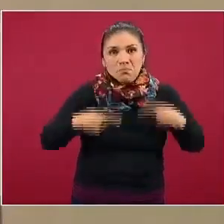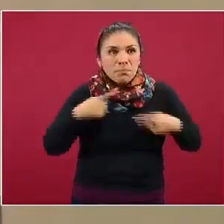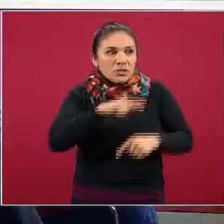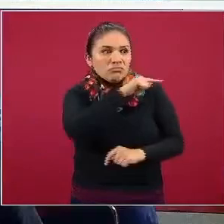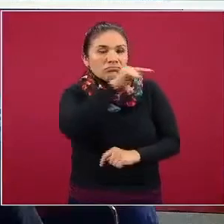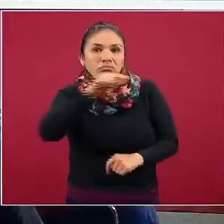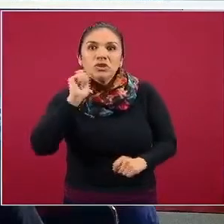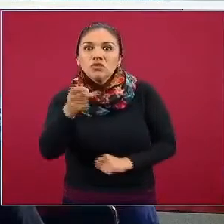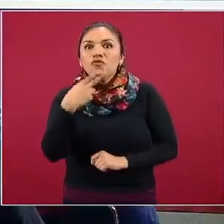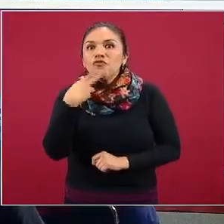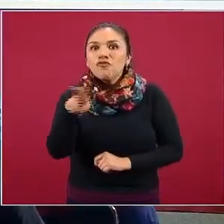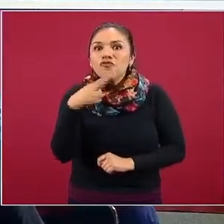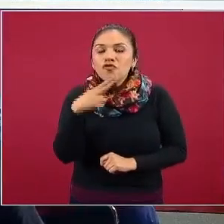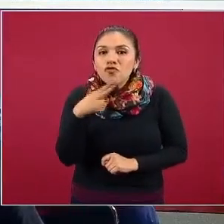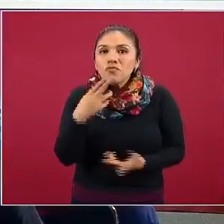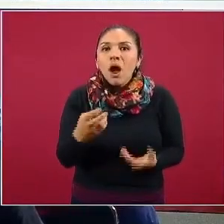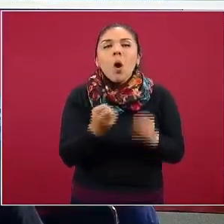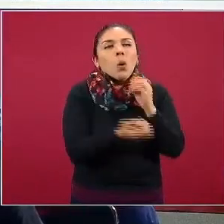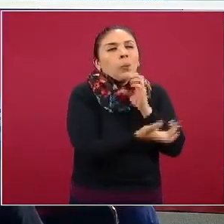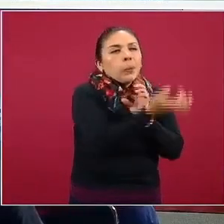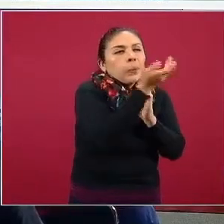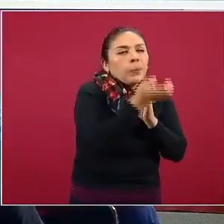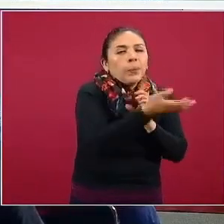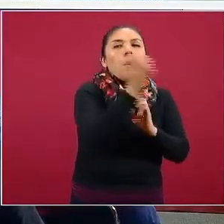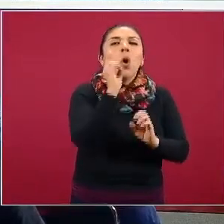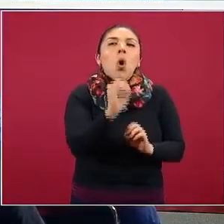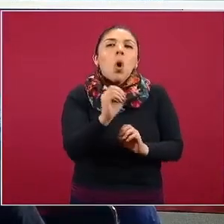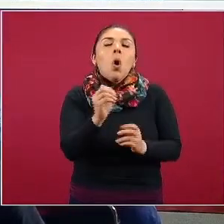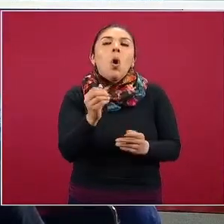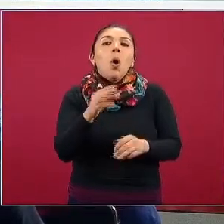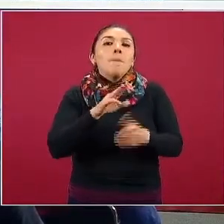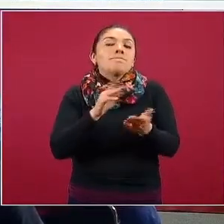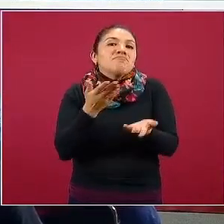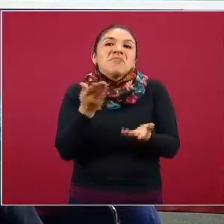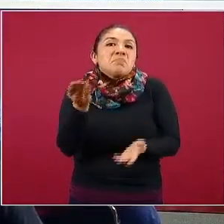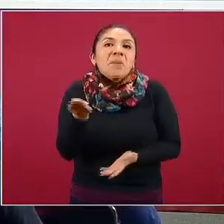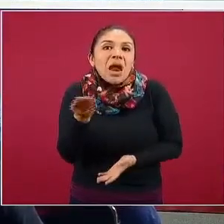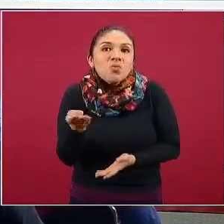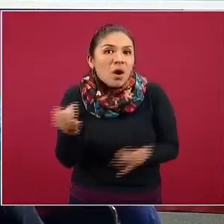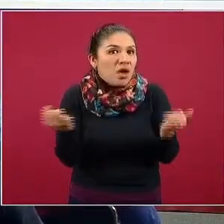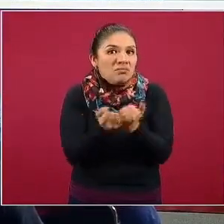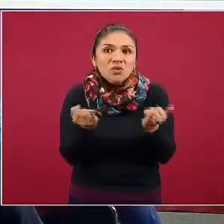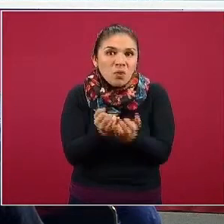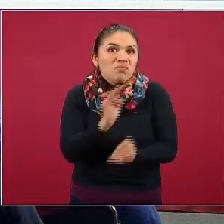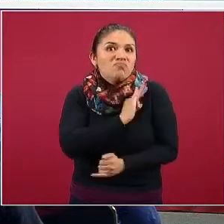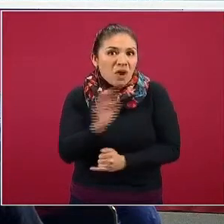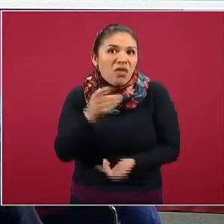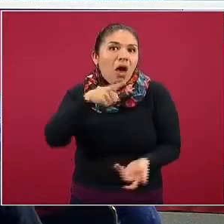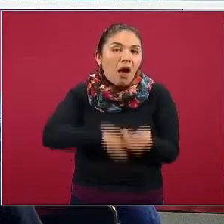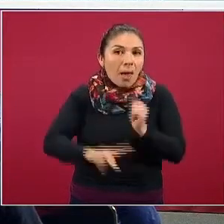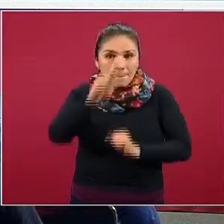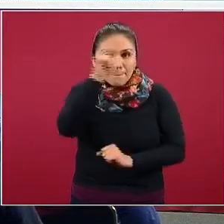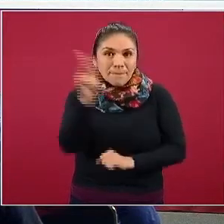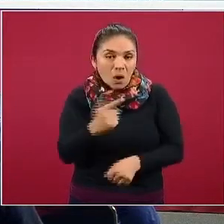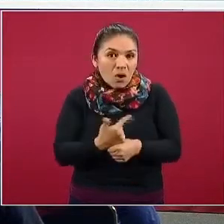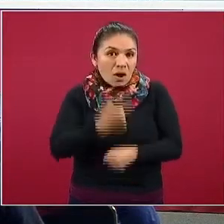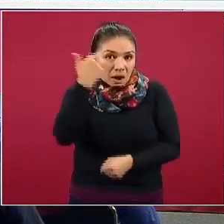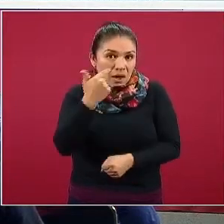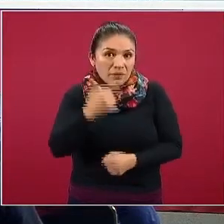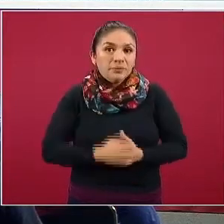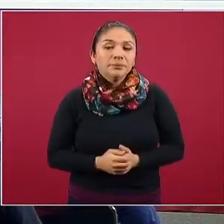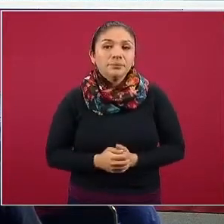fuman tabaco, que vapean o incluso que consuman marihuana. Estos son datos del